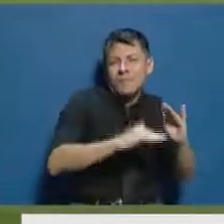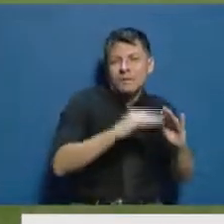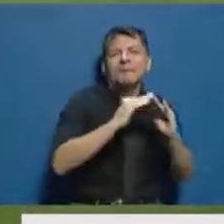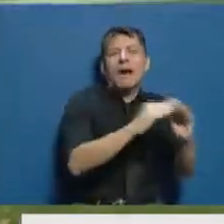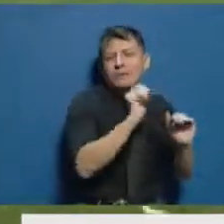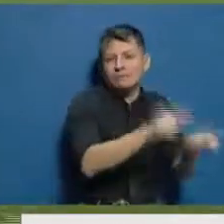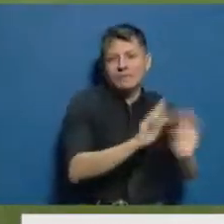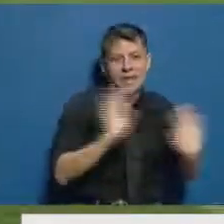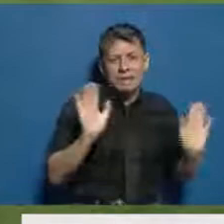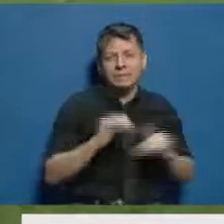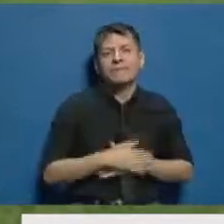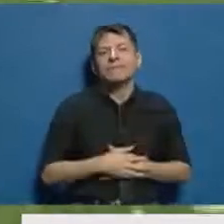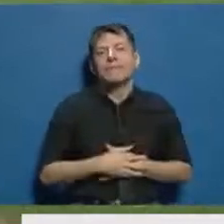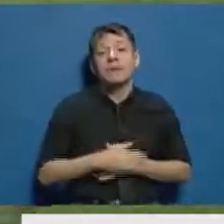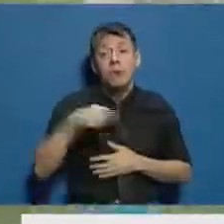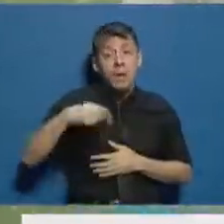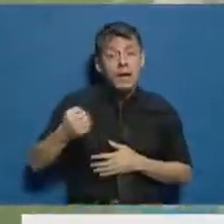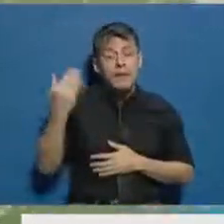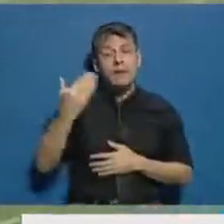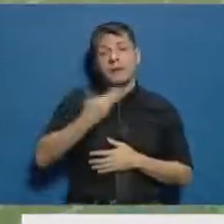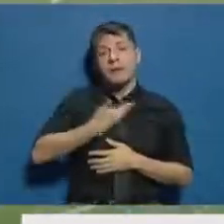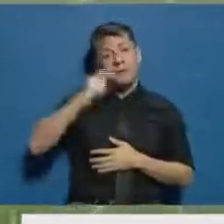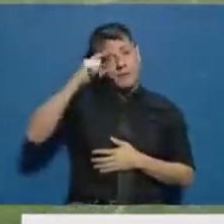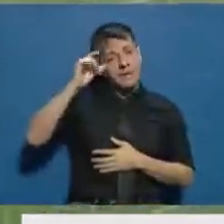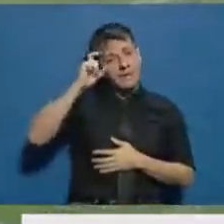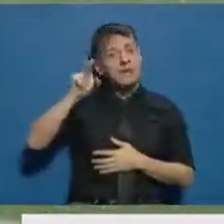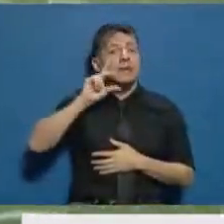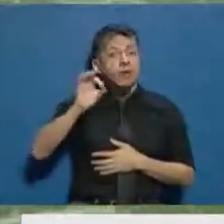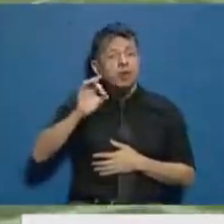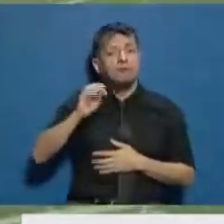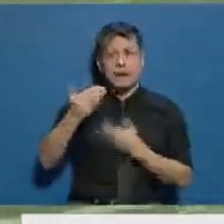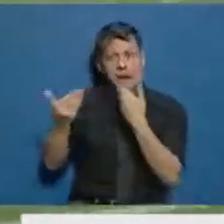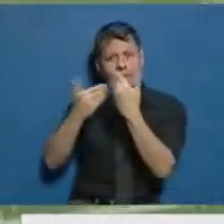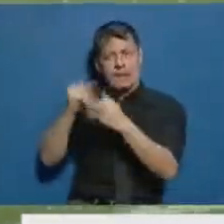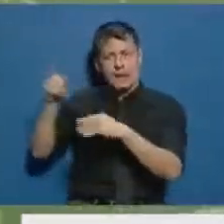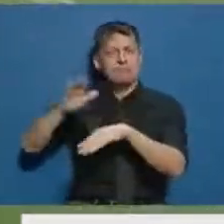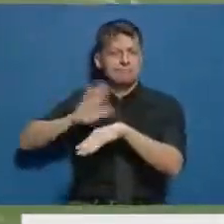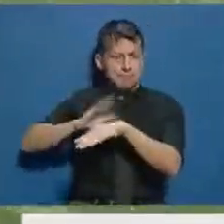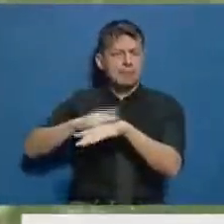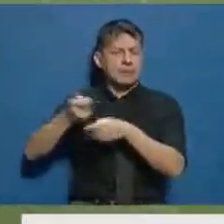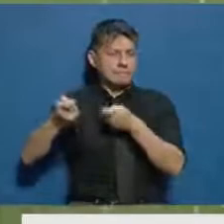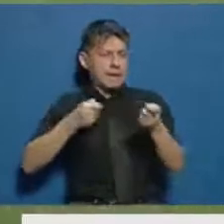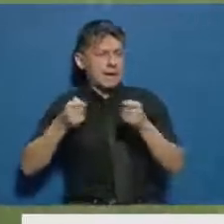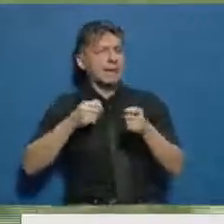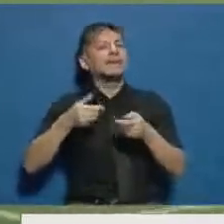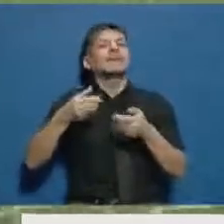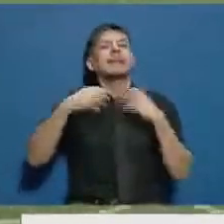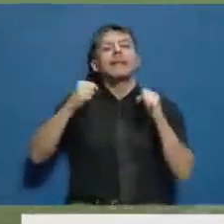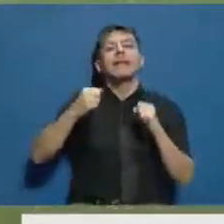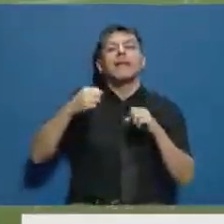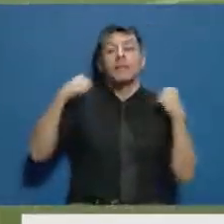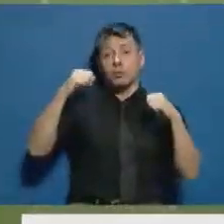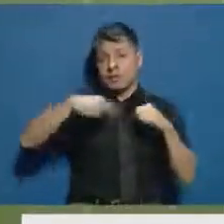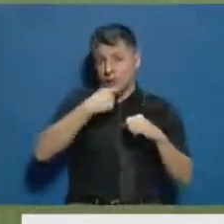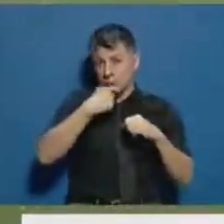mañana charlamos con Federico Chapeta, que es justamente quien maneja el deporte aquí en nuestra provincia, la Secretaría de Deportes, hacía hincapié en